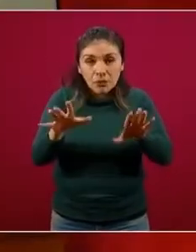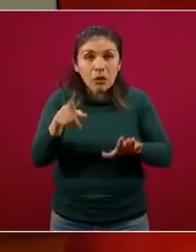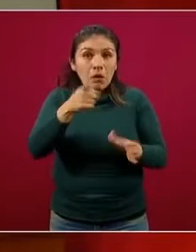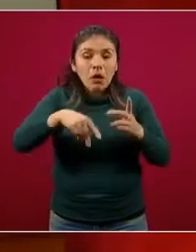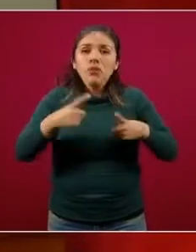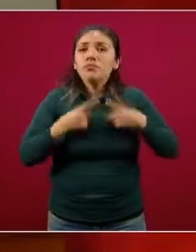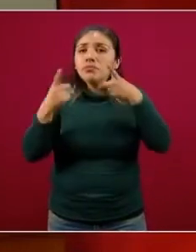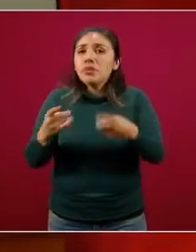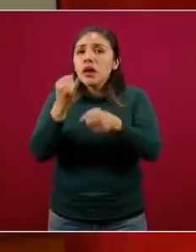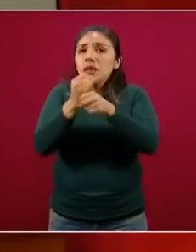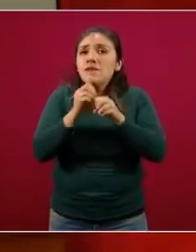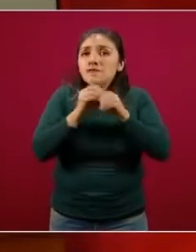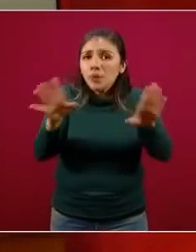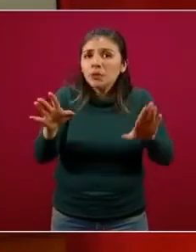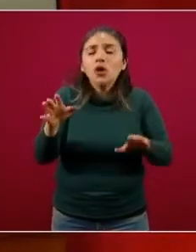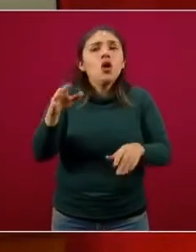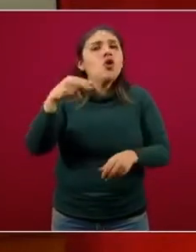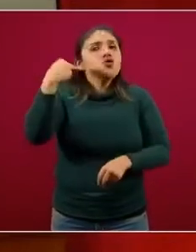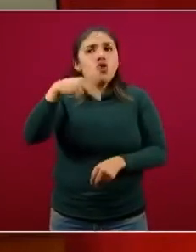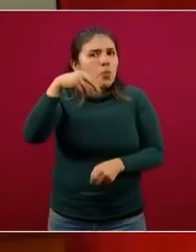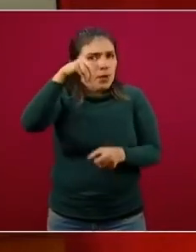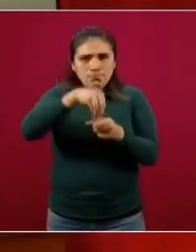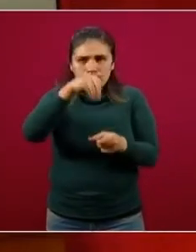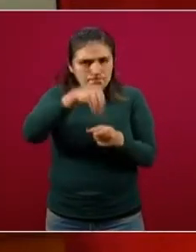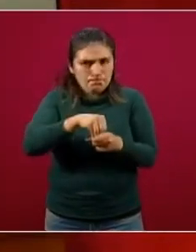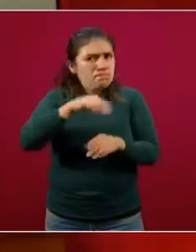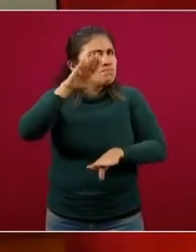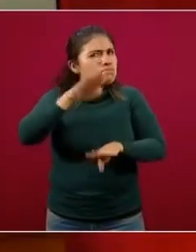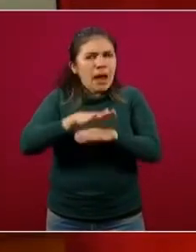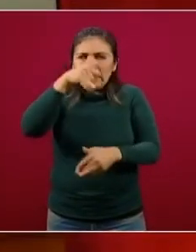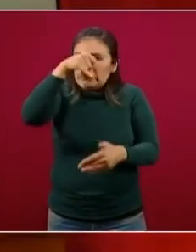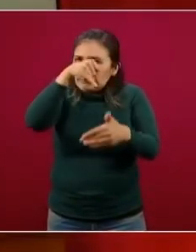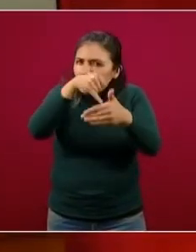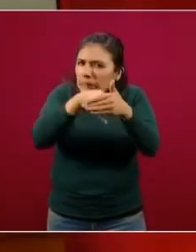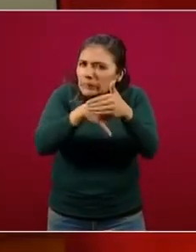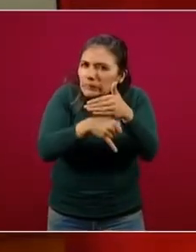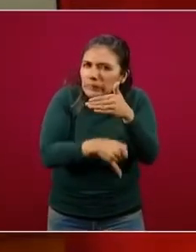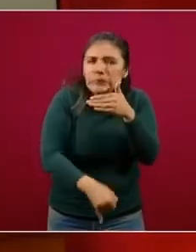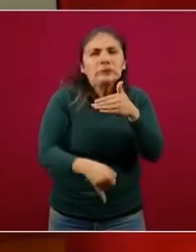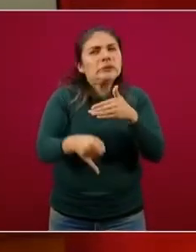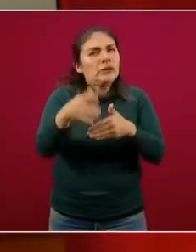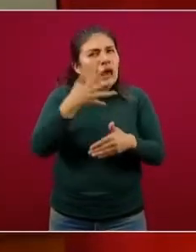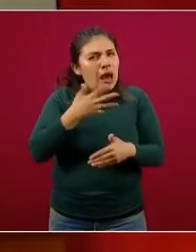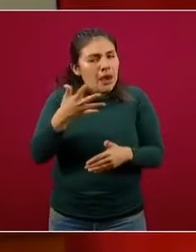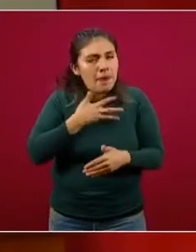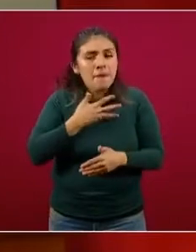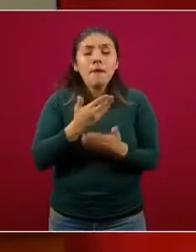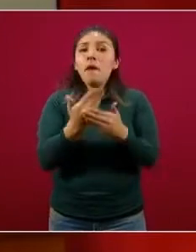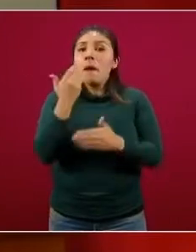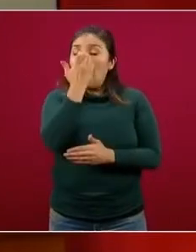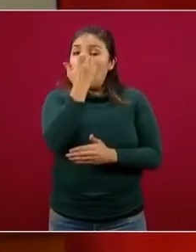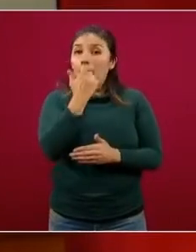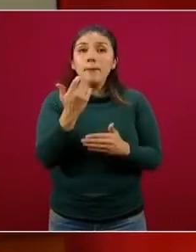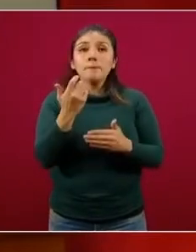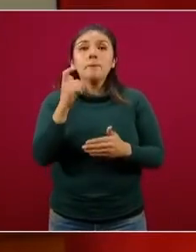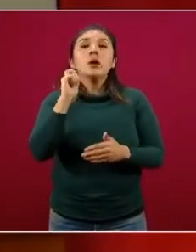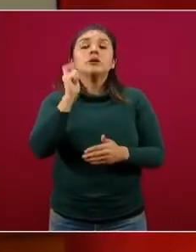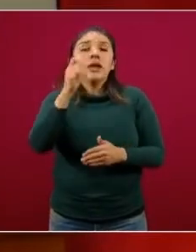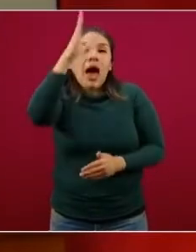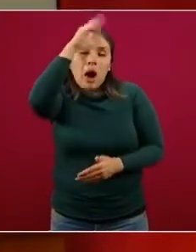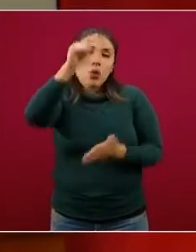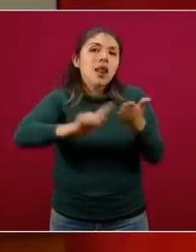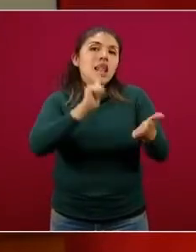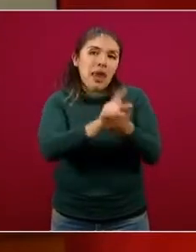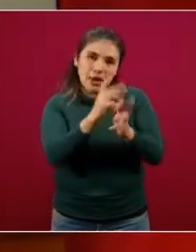ofrece información anonimizada, lo más profunda que se pueda, que se pueda de acuerdo a la